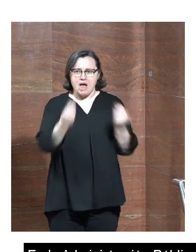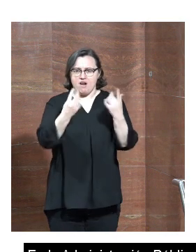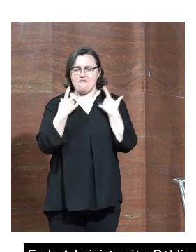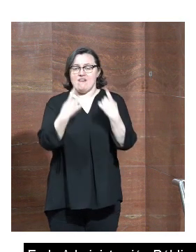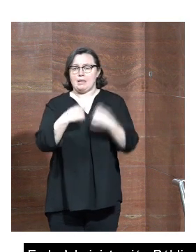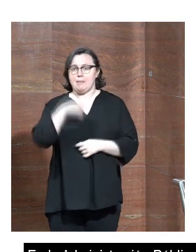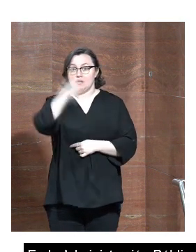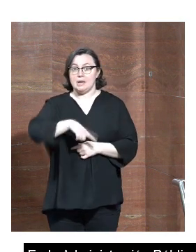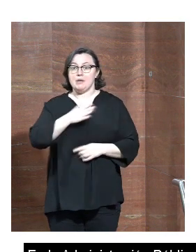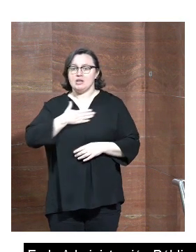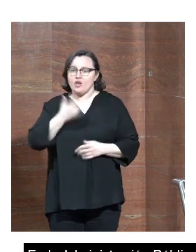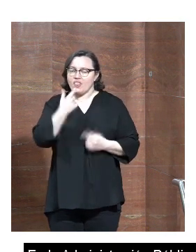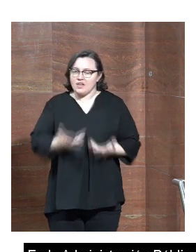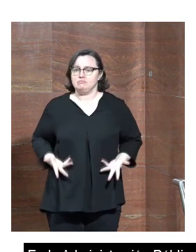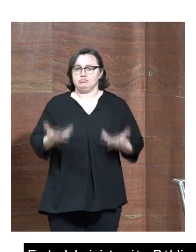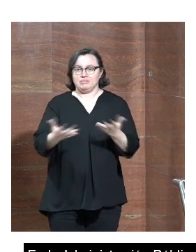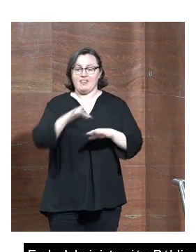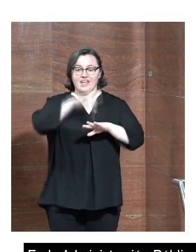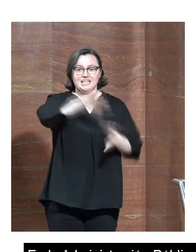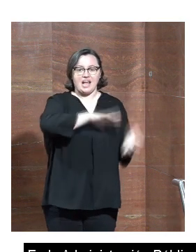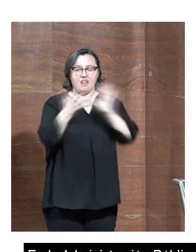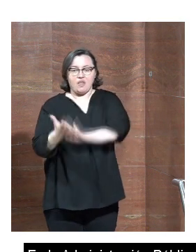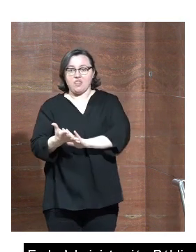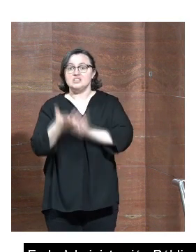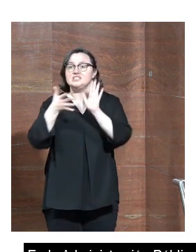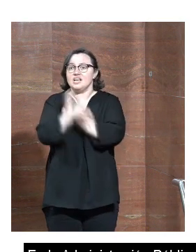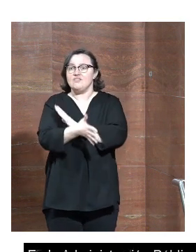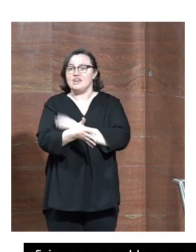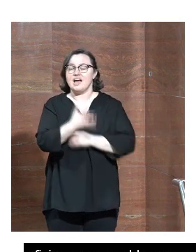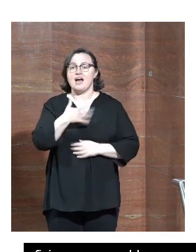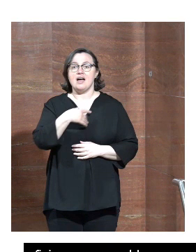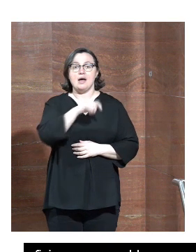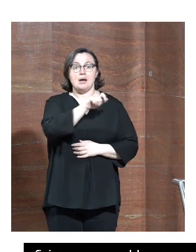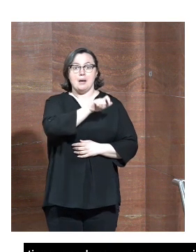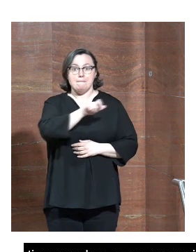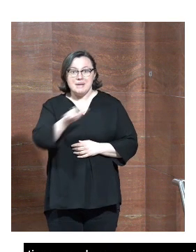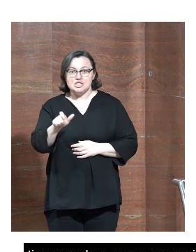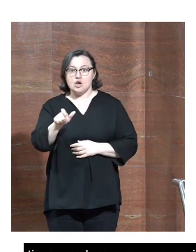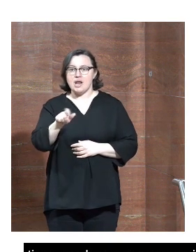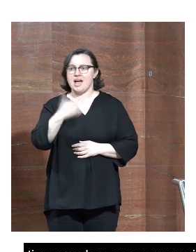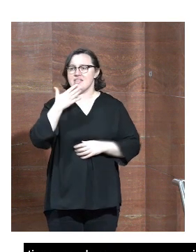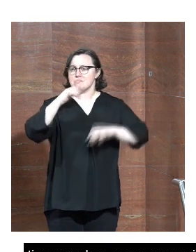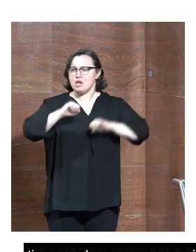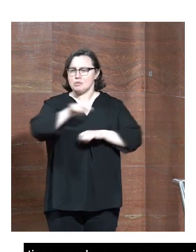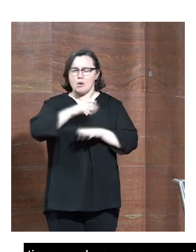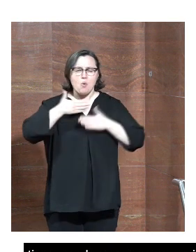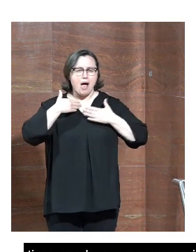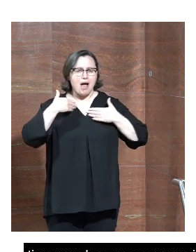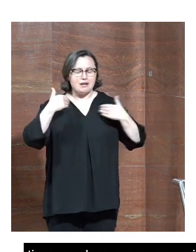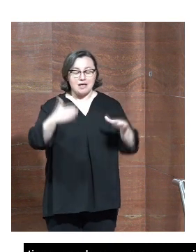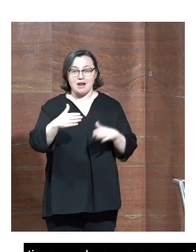gustaría poner eso como eso encima de la mesa. La digitalización es la posibilidad de que un mayor, cualquier